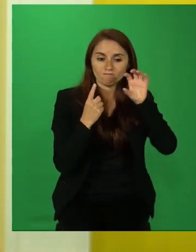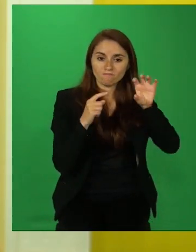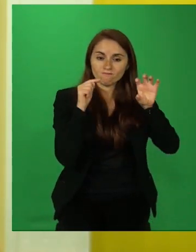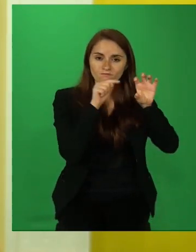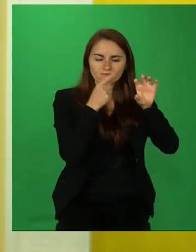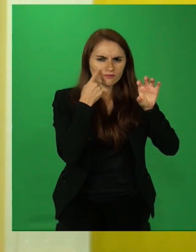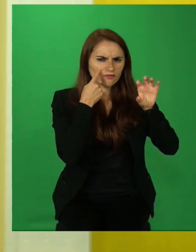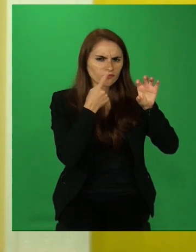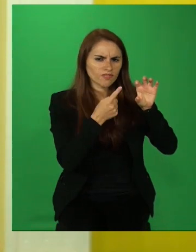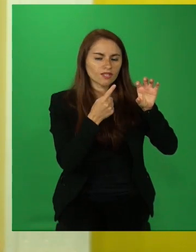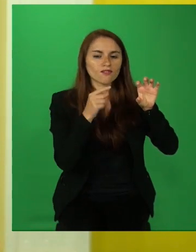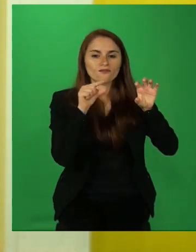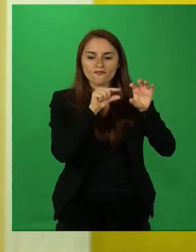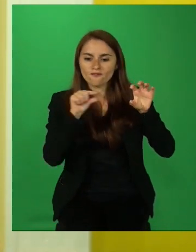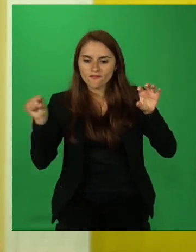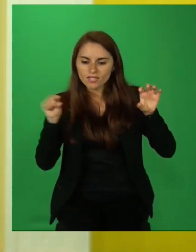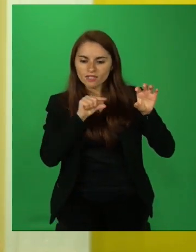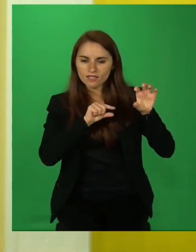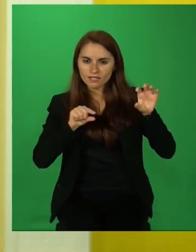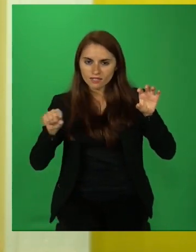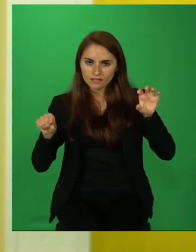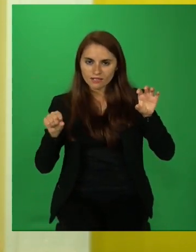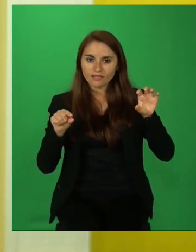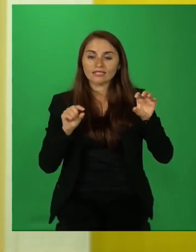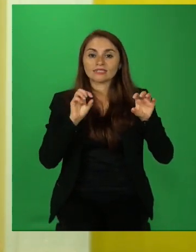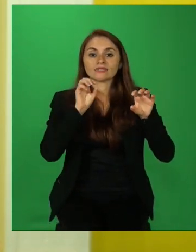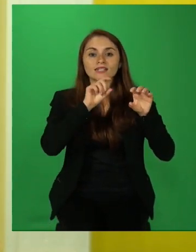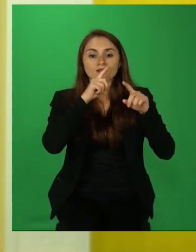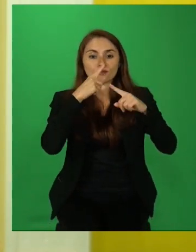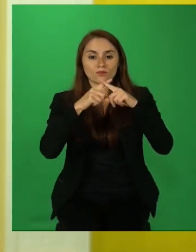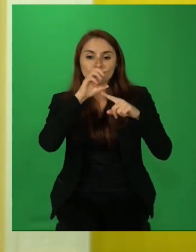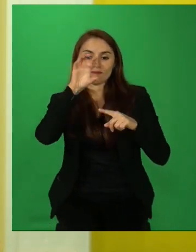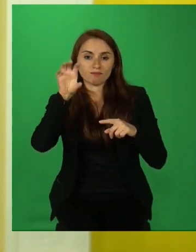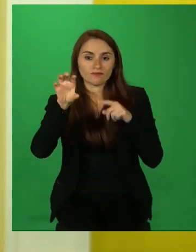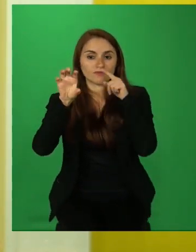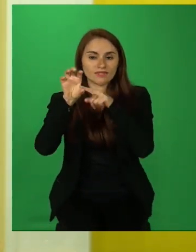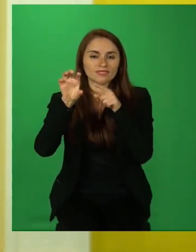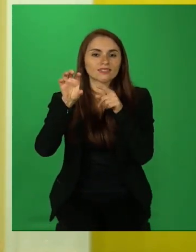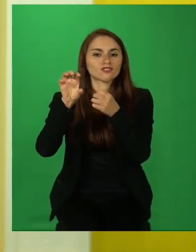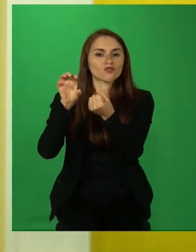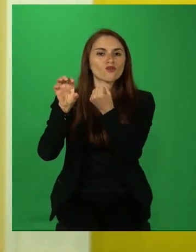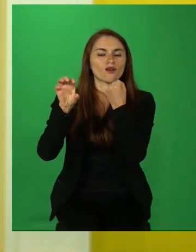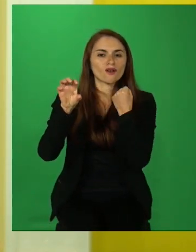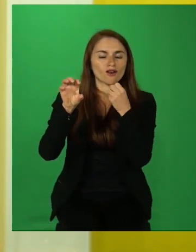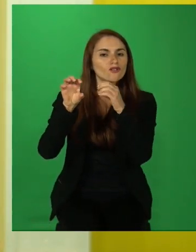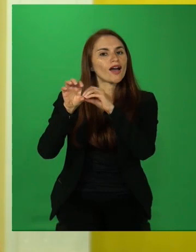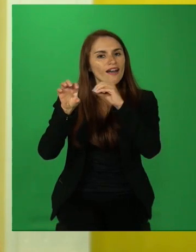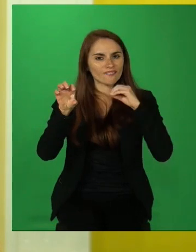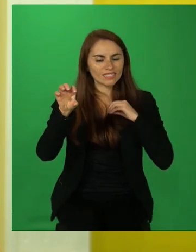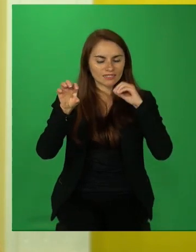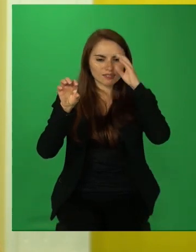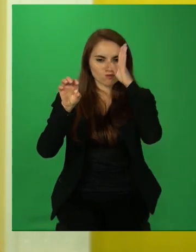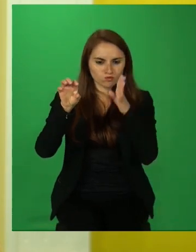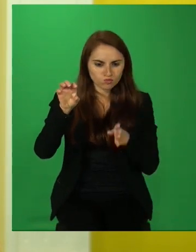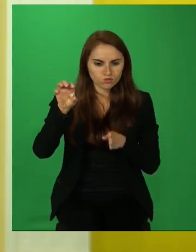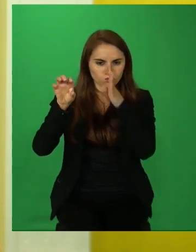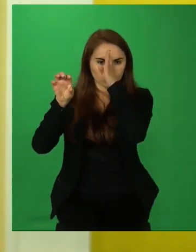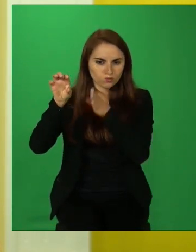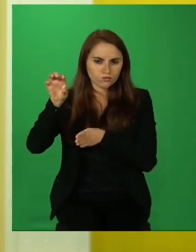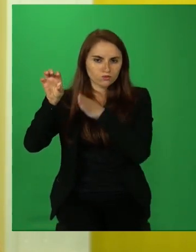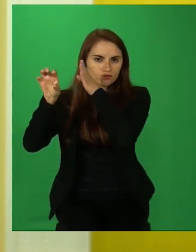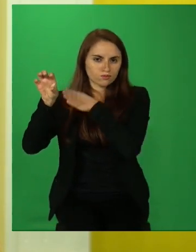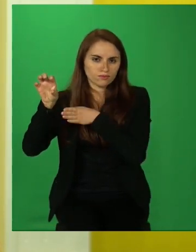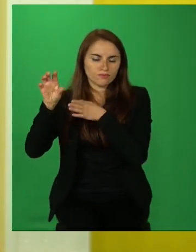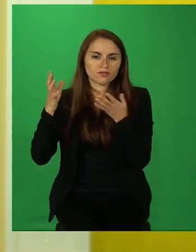indica el número de filas que tenemos que tener y el segundo factor nos indica el número de columnas en este caso